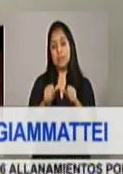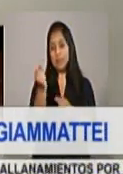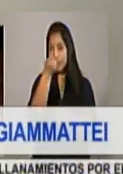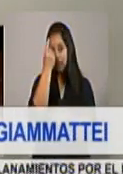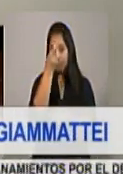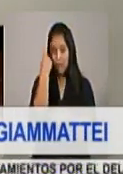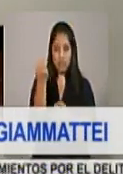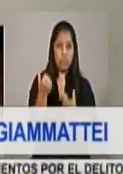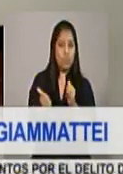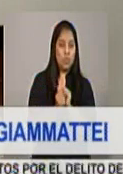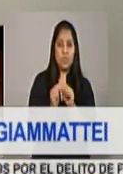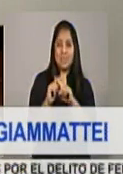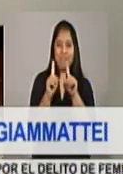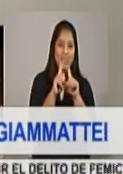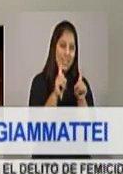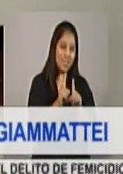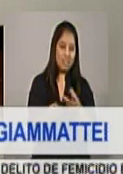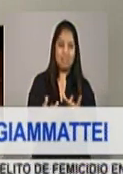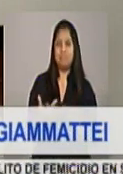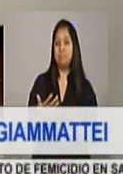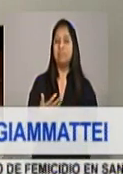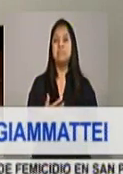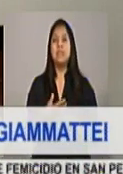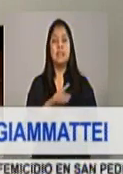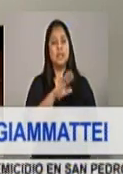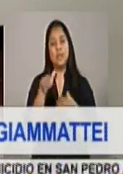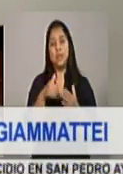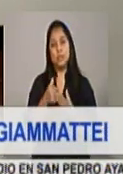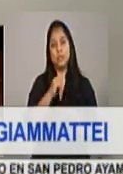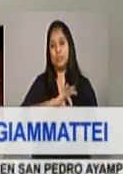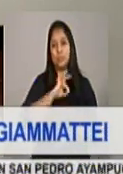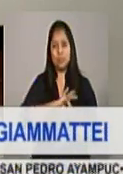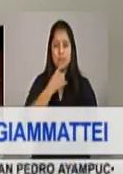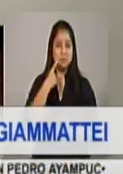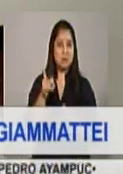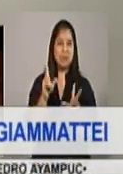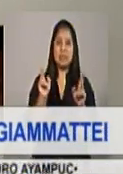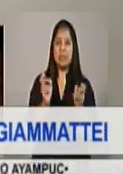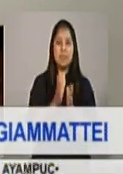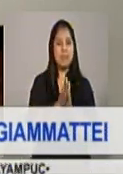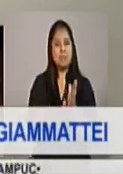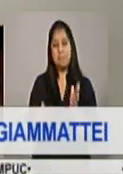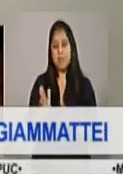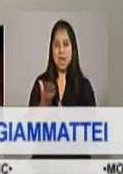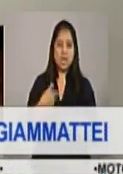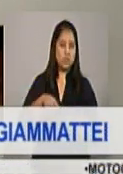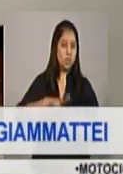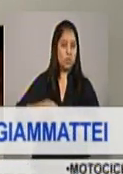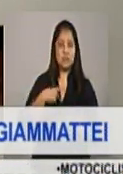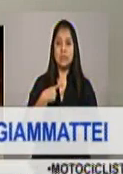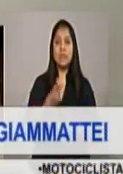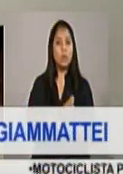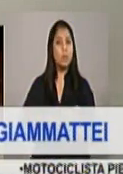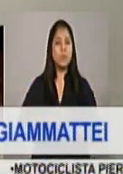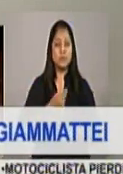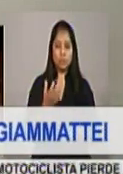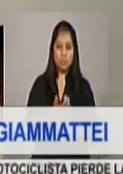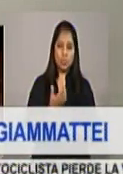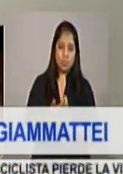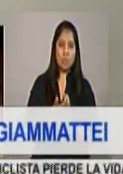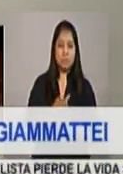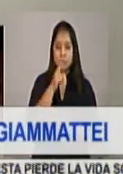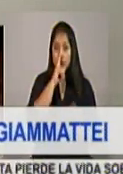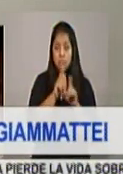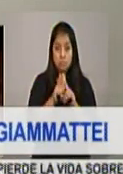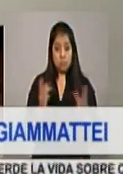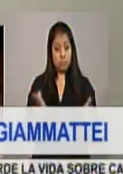actores de toda la sociedad sobre lo que es el Plan Nacional de Recuperación Económica que viene, el impulso que